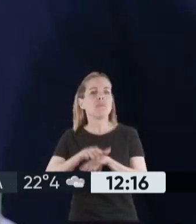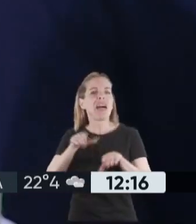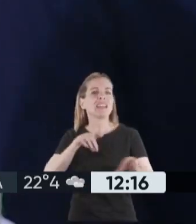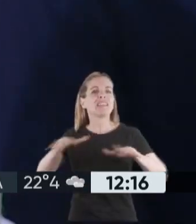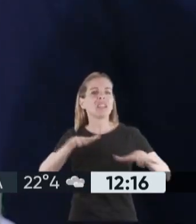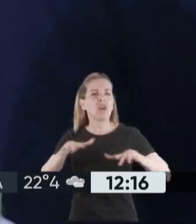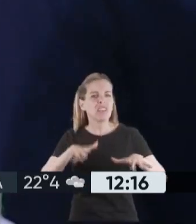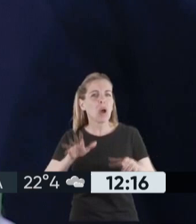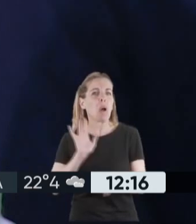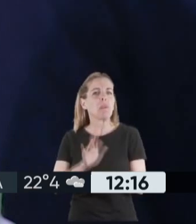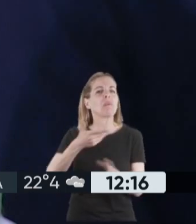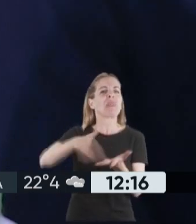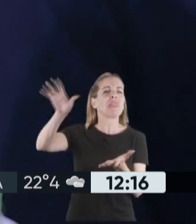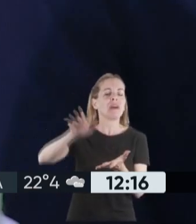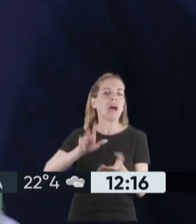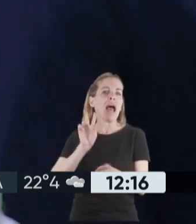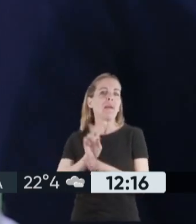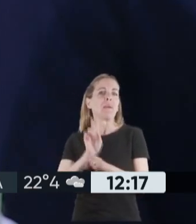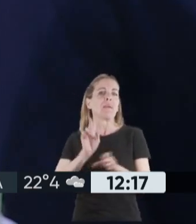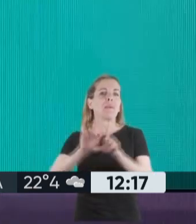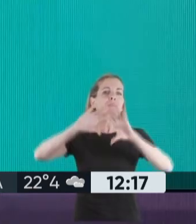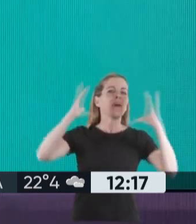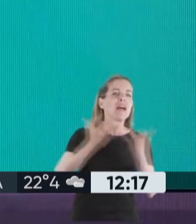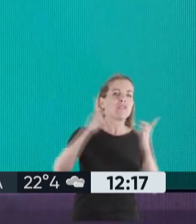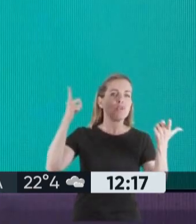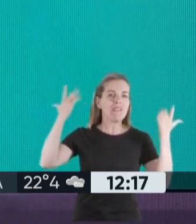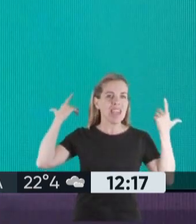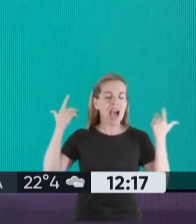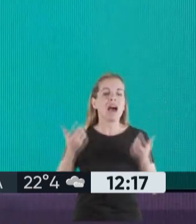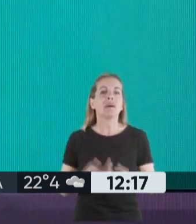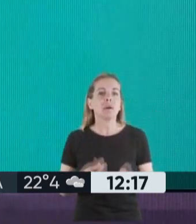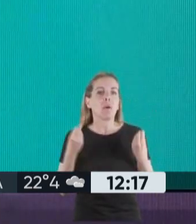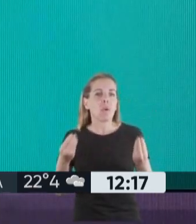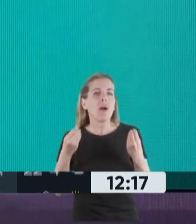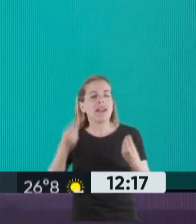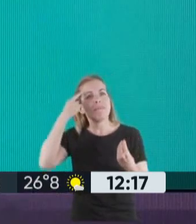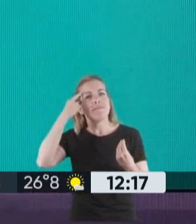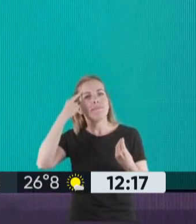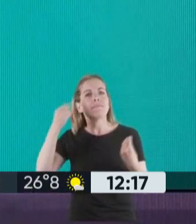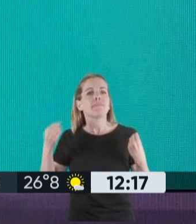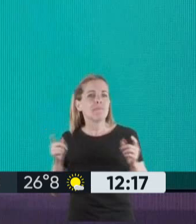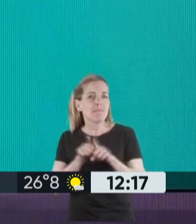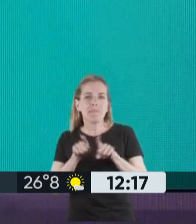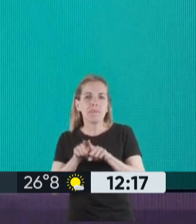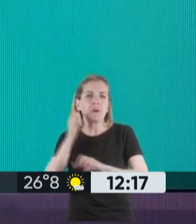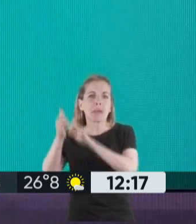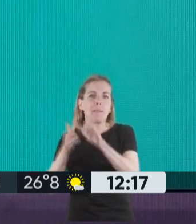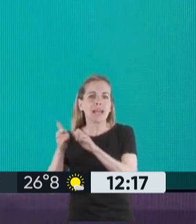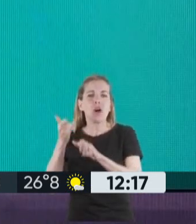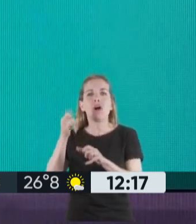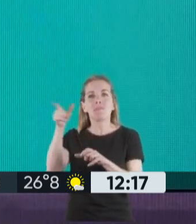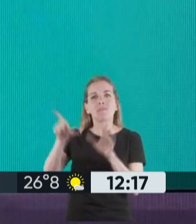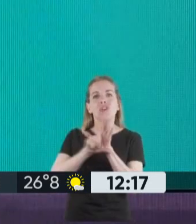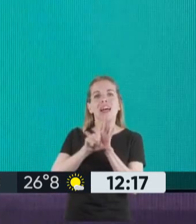total desprecio al medio ambiente. Y en verdad, ¿cuál era la discusión? La que le escuchamos recién decir a Yolanda. La